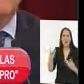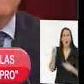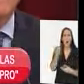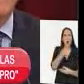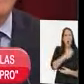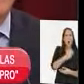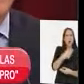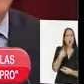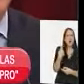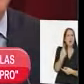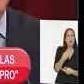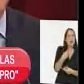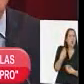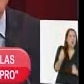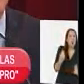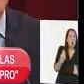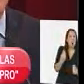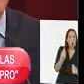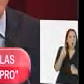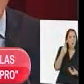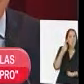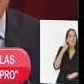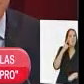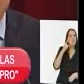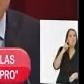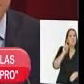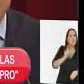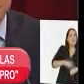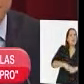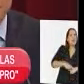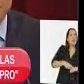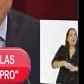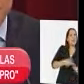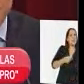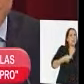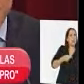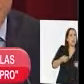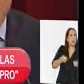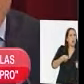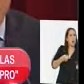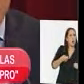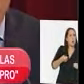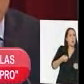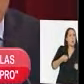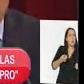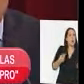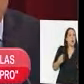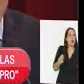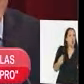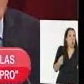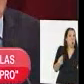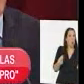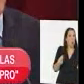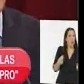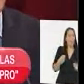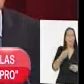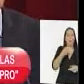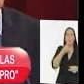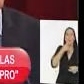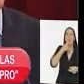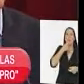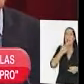armado, porque el funcionamiento del Congreso todo el año pasado dio una demostración de madurez, de un gobierno